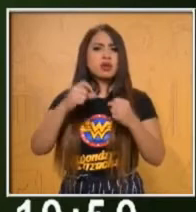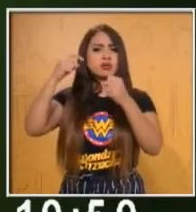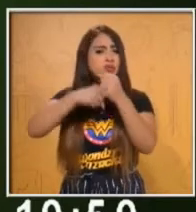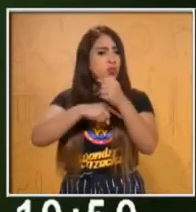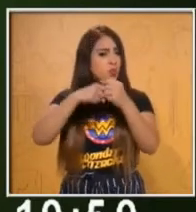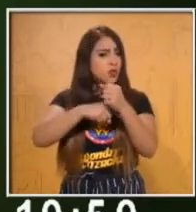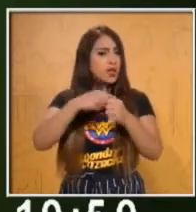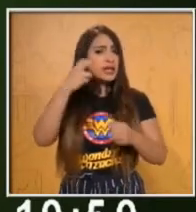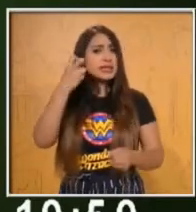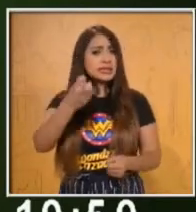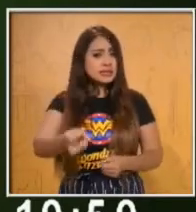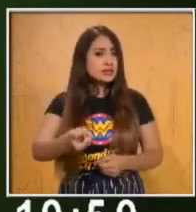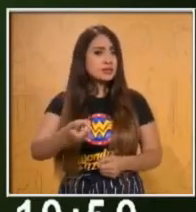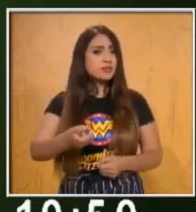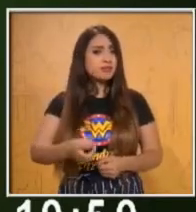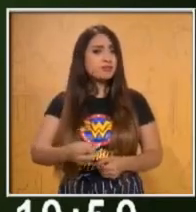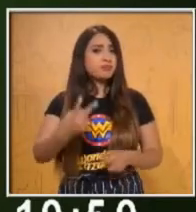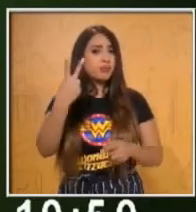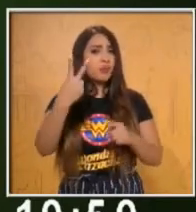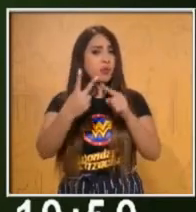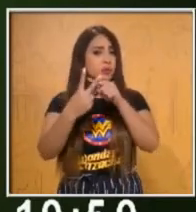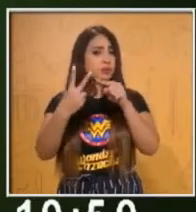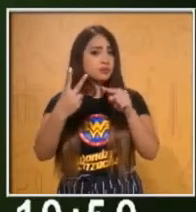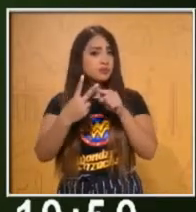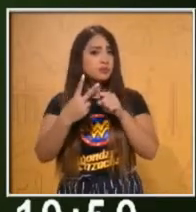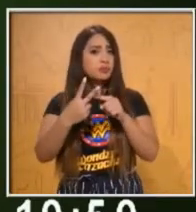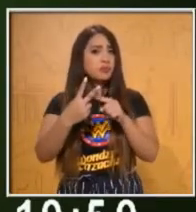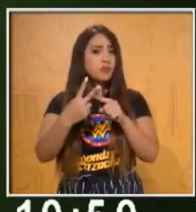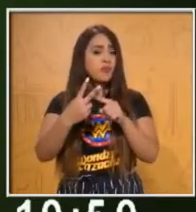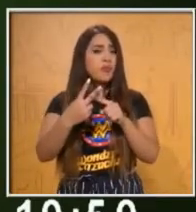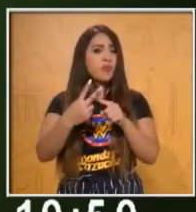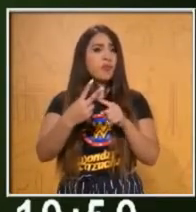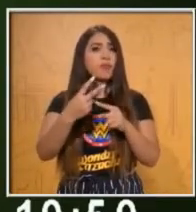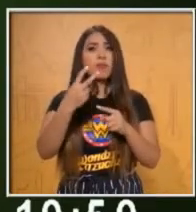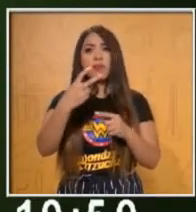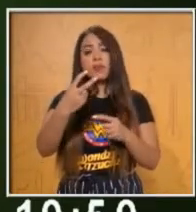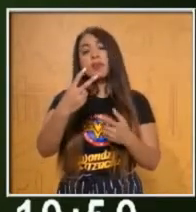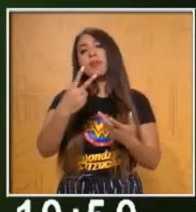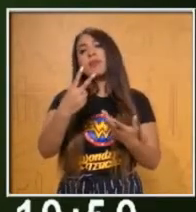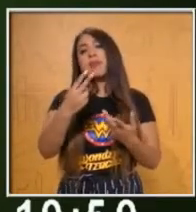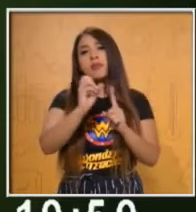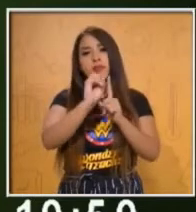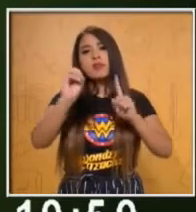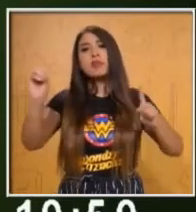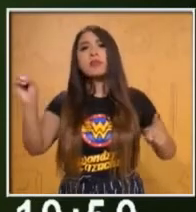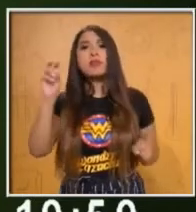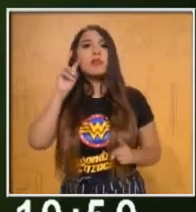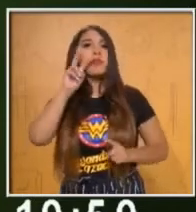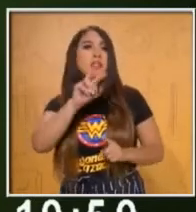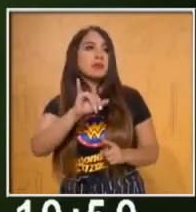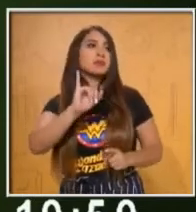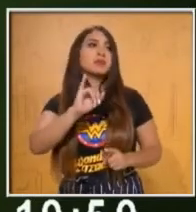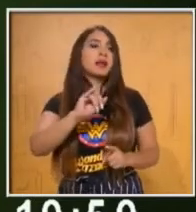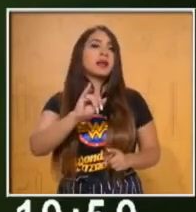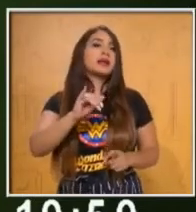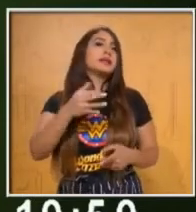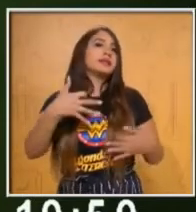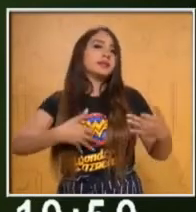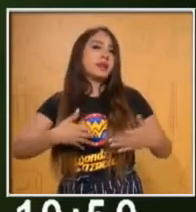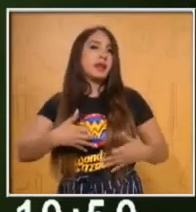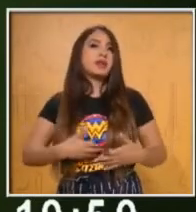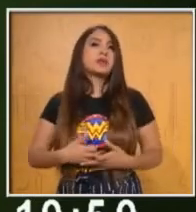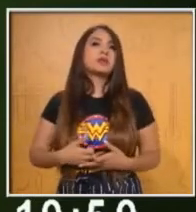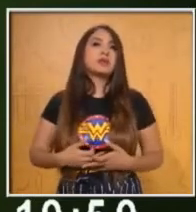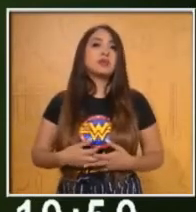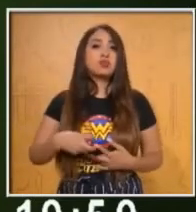Estas son dos oraciones que venían en nuestro guión, maestra Blandi, y venían de forma diferente. Pero usted